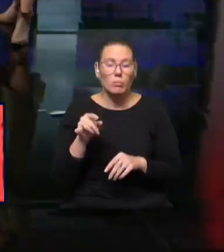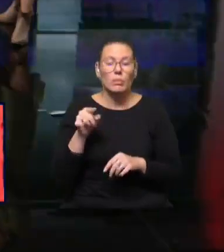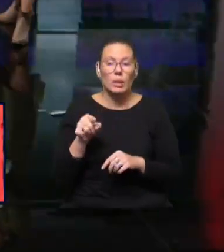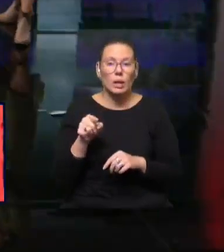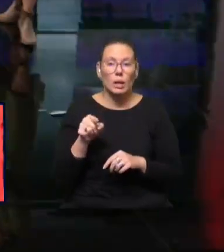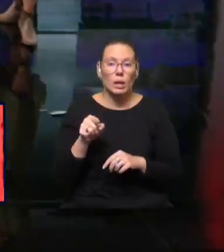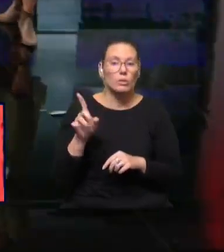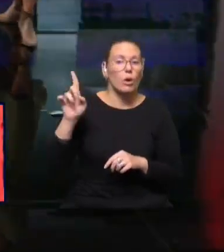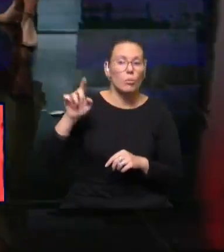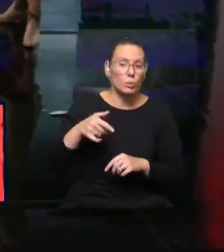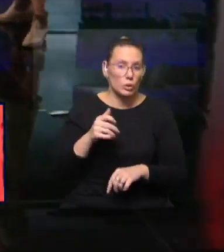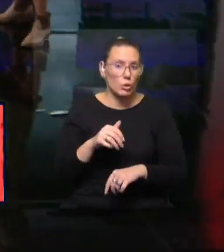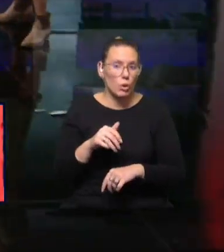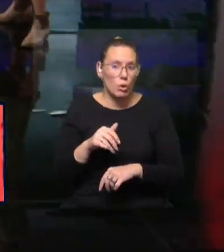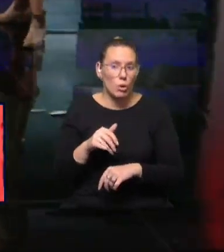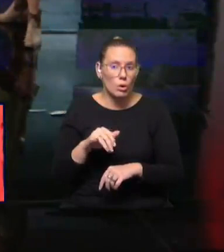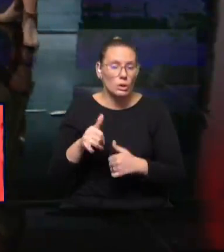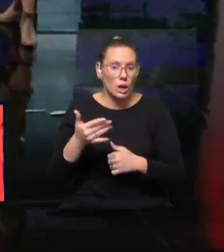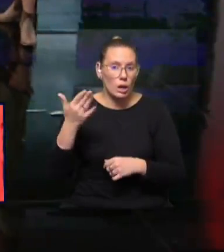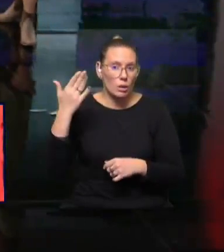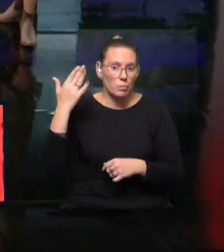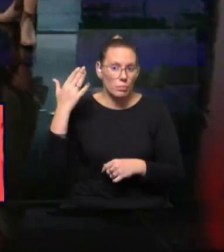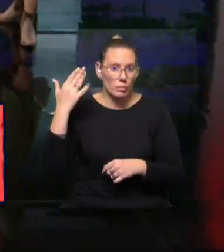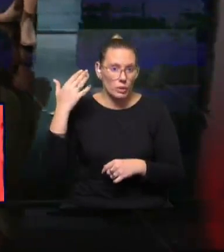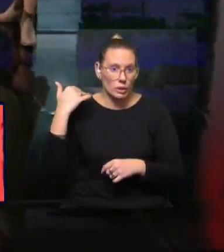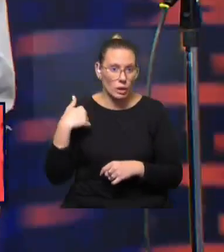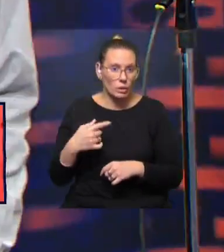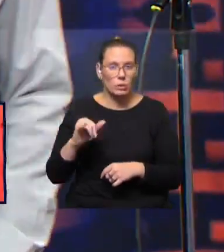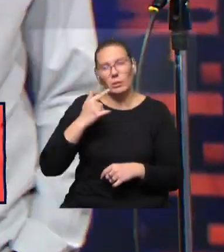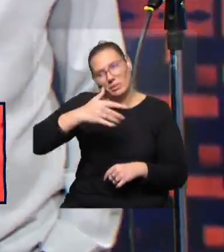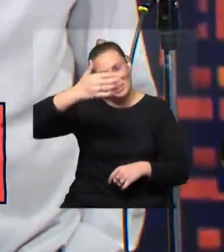eso Y eso surgió en su momento este ya hacetito